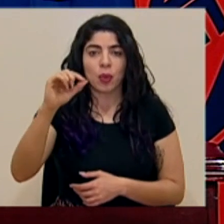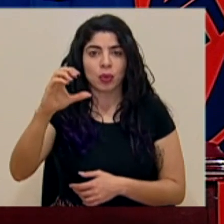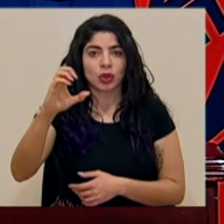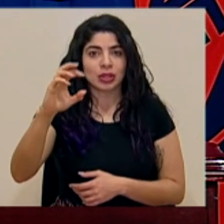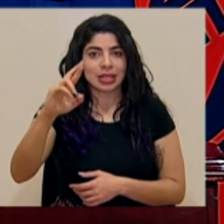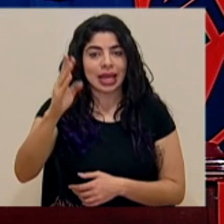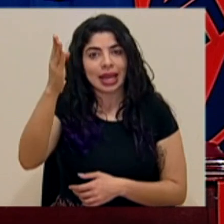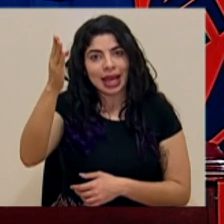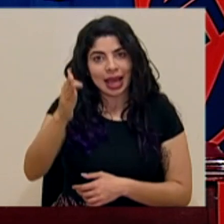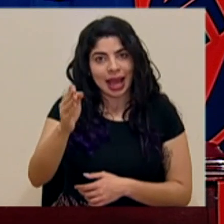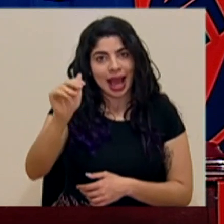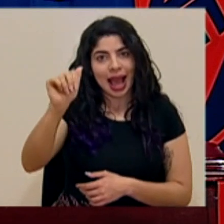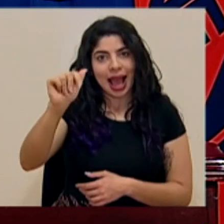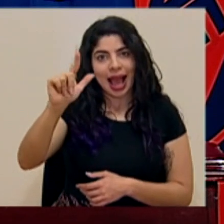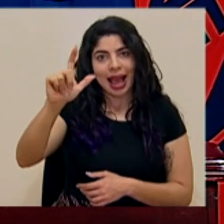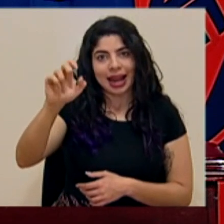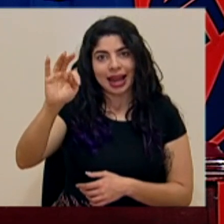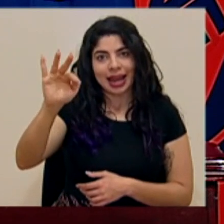presidencia.go.cr/alertas,